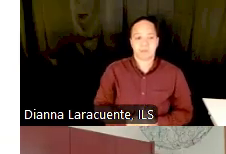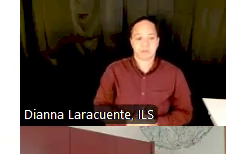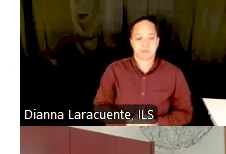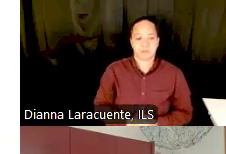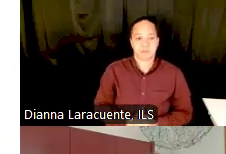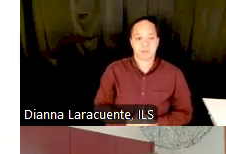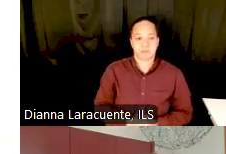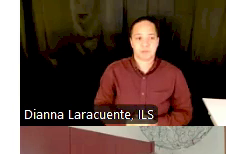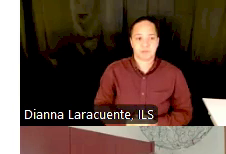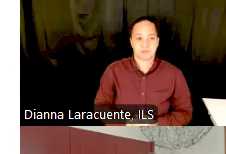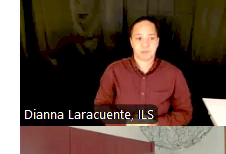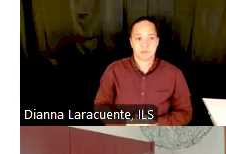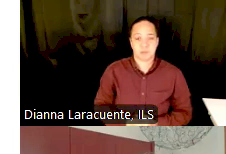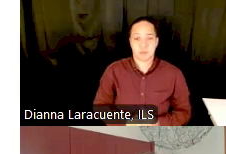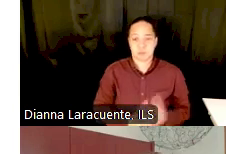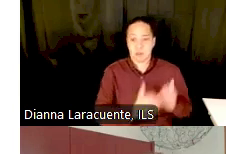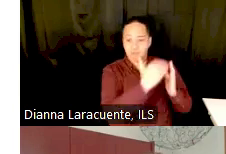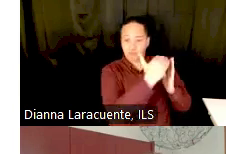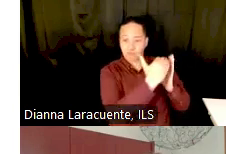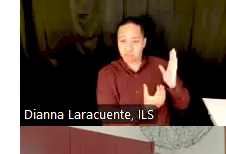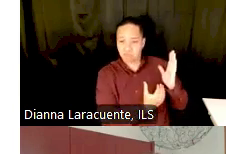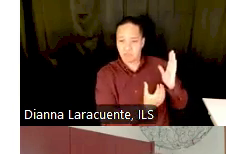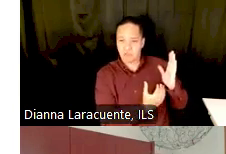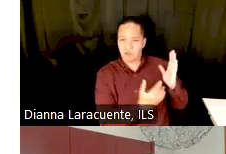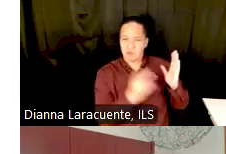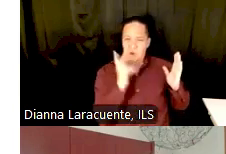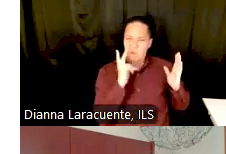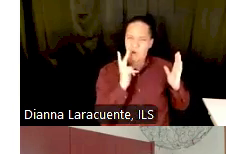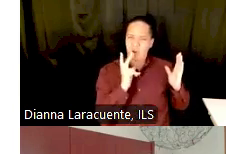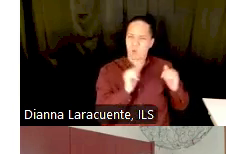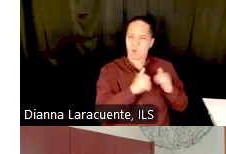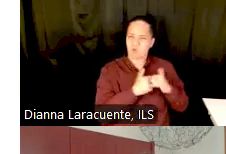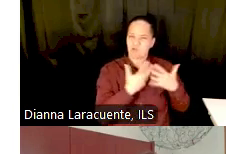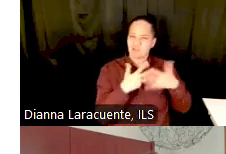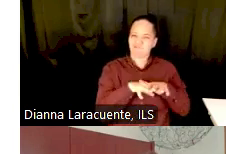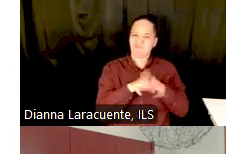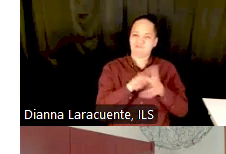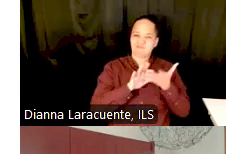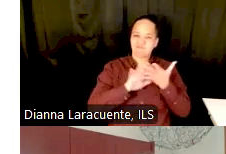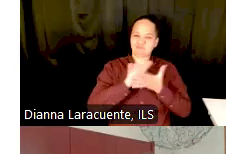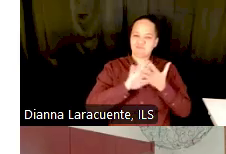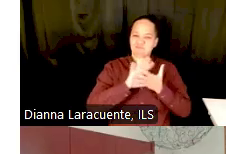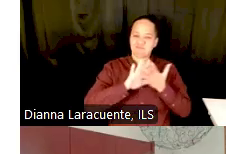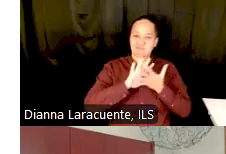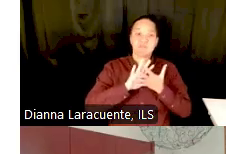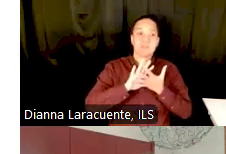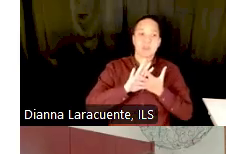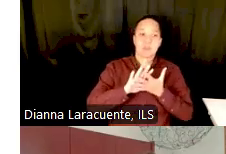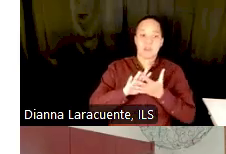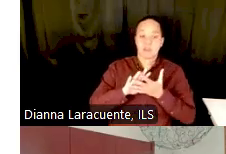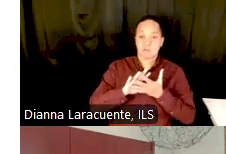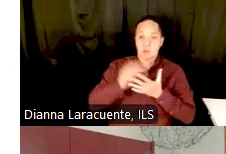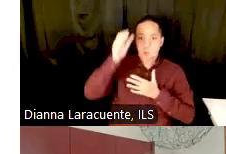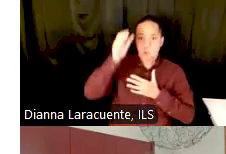Lo que parece una lista, vamos a ver cómo esto se confunde o se mezcla, puesto que cuando hablemos del concepto